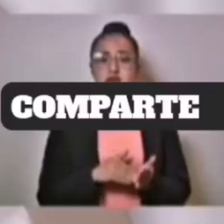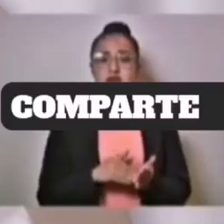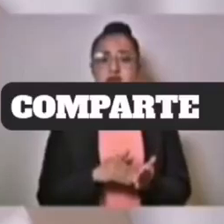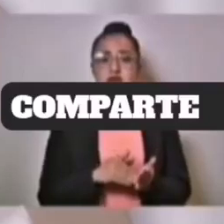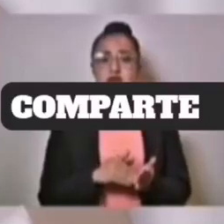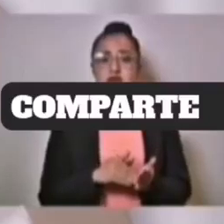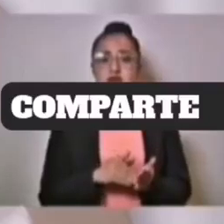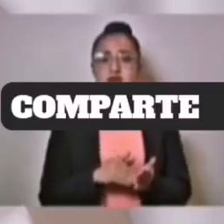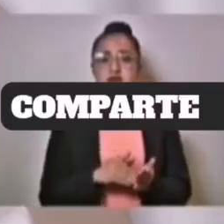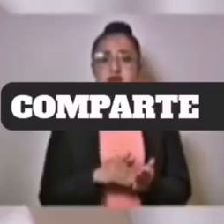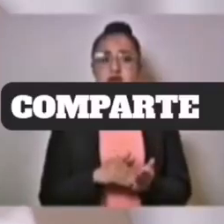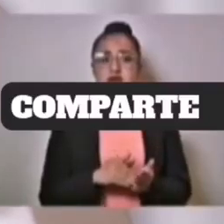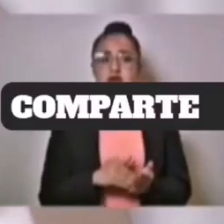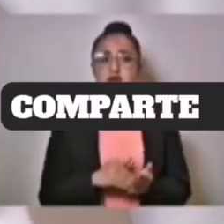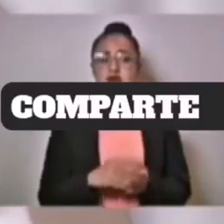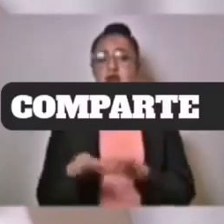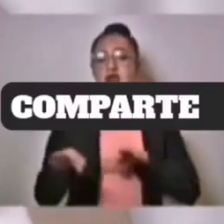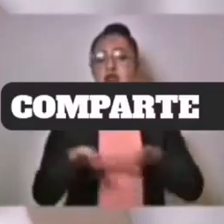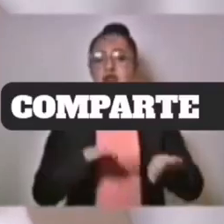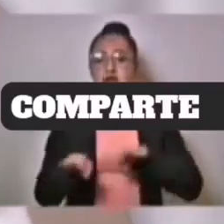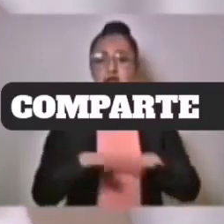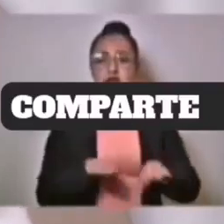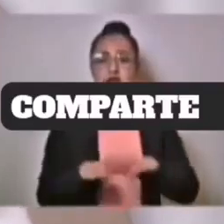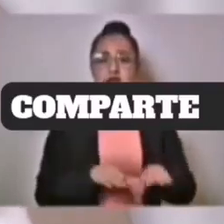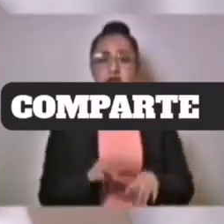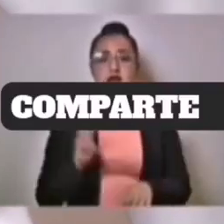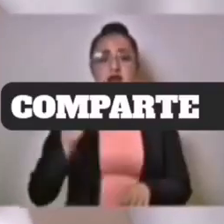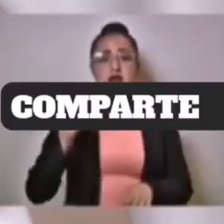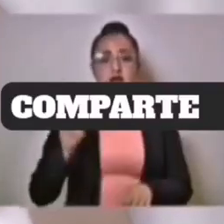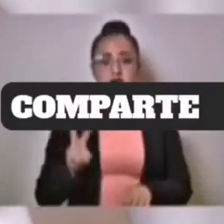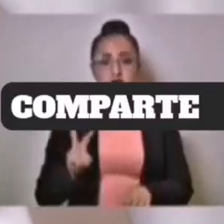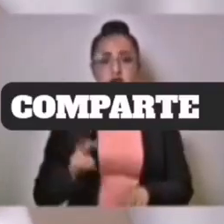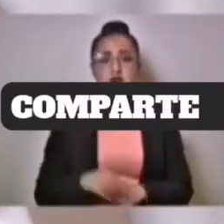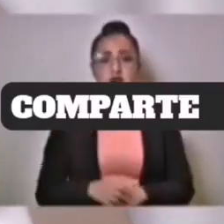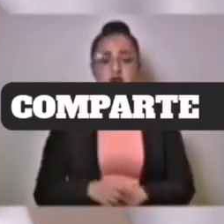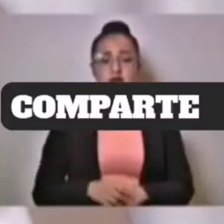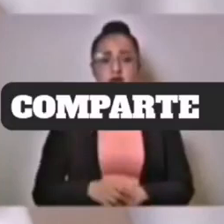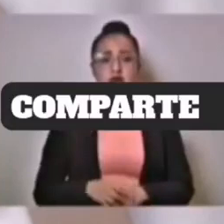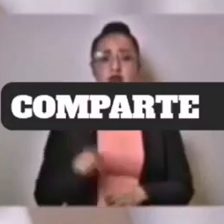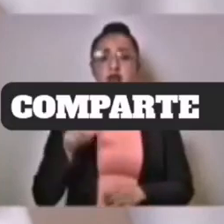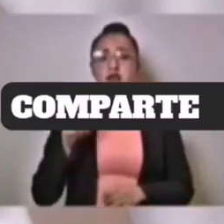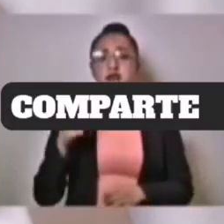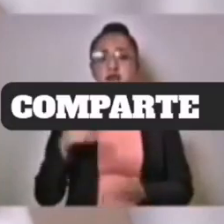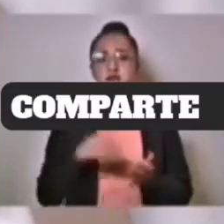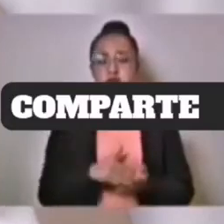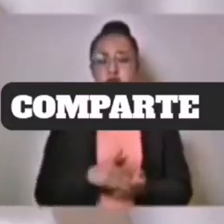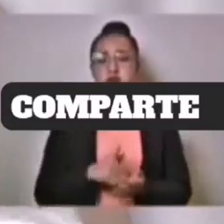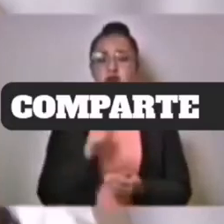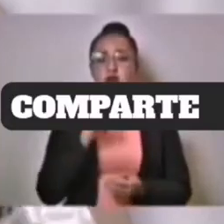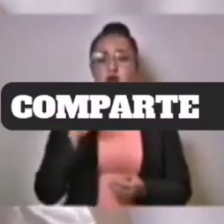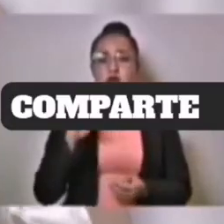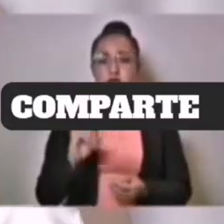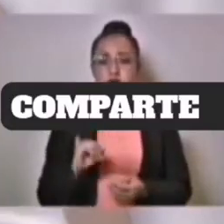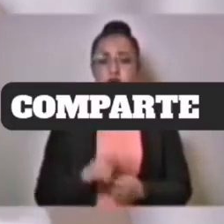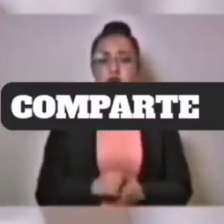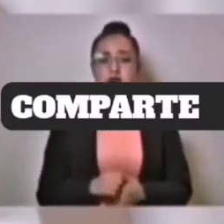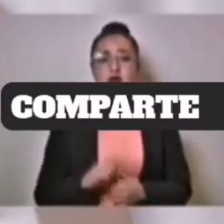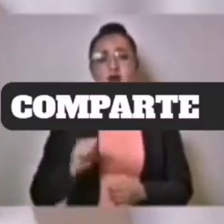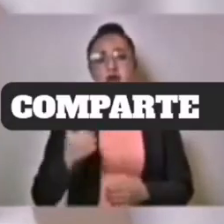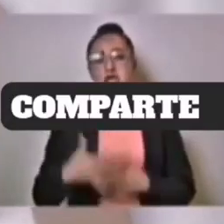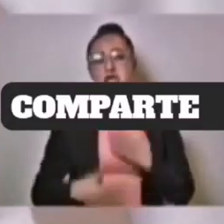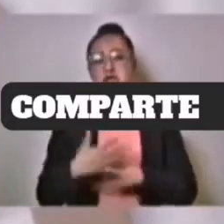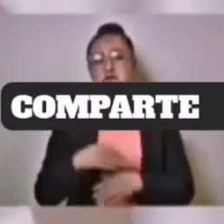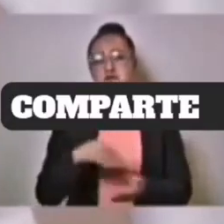15 mil trabajadores de la Volkswagen, 7 mil de la Audi, otros 15 mil cuando